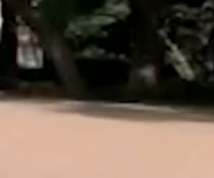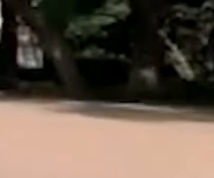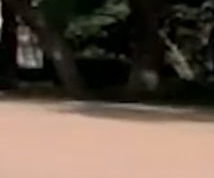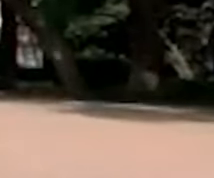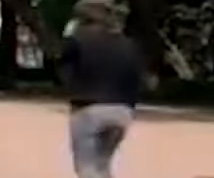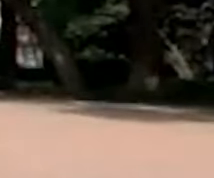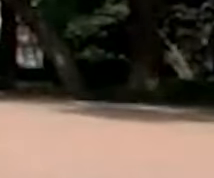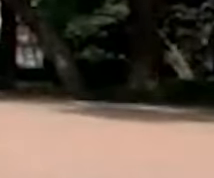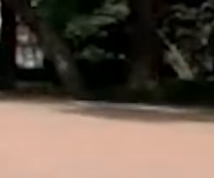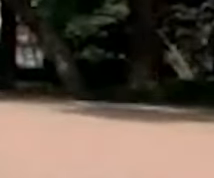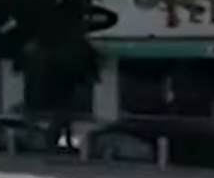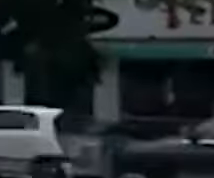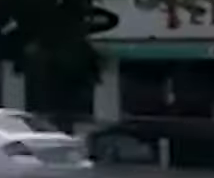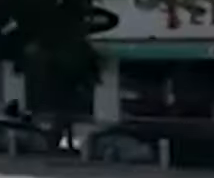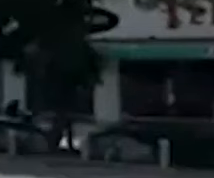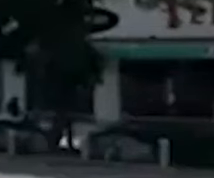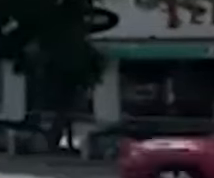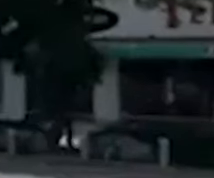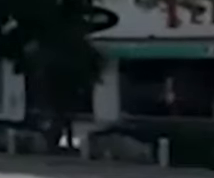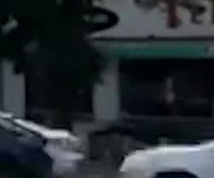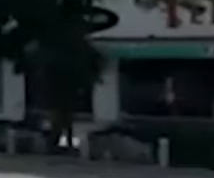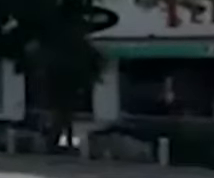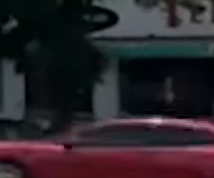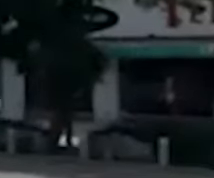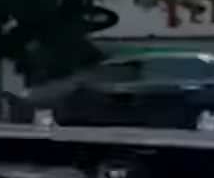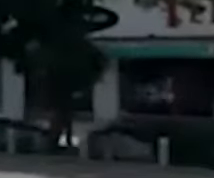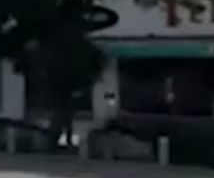ser el próximo alcalde de Miguel Hidalgo se dijeron listos para